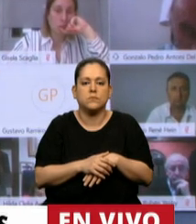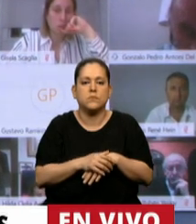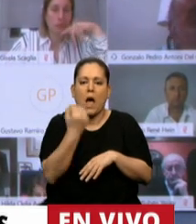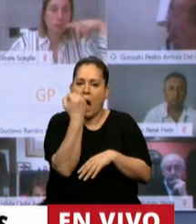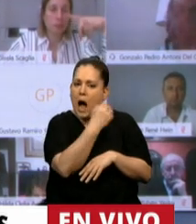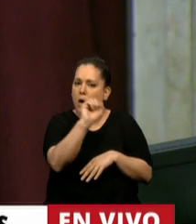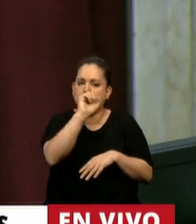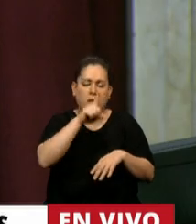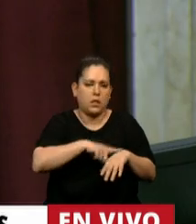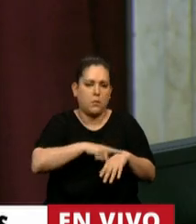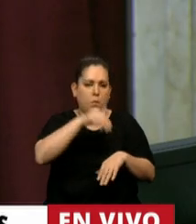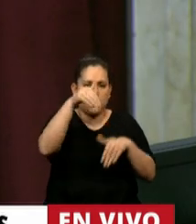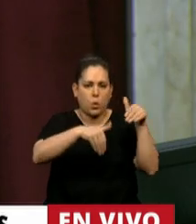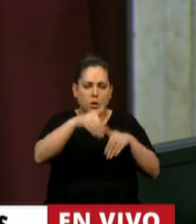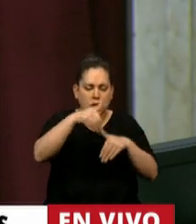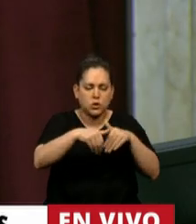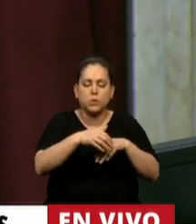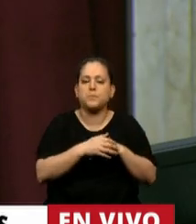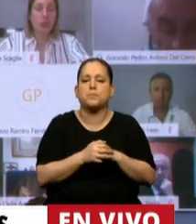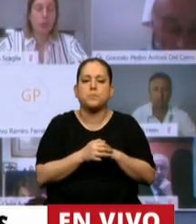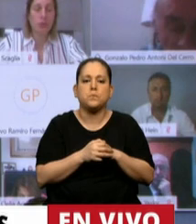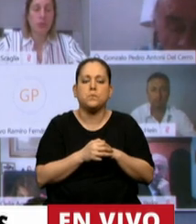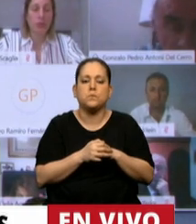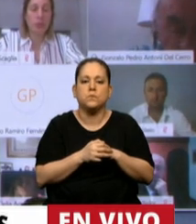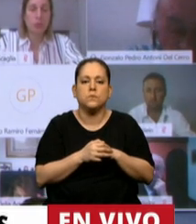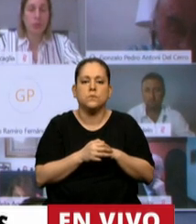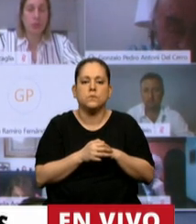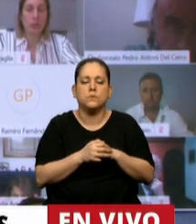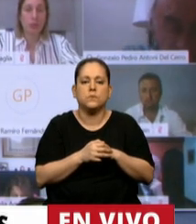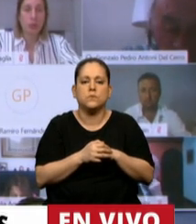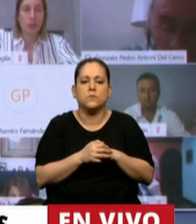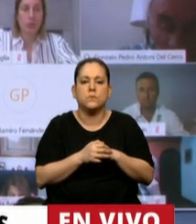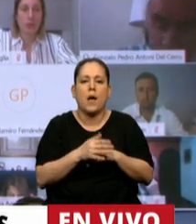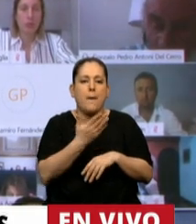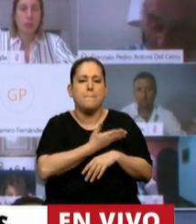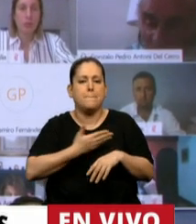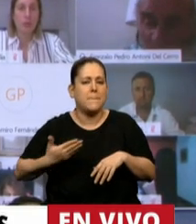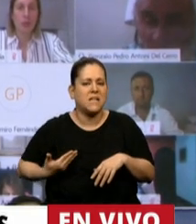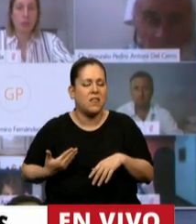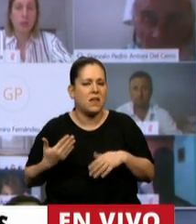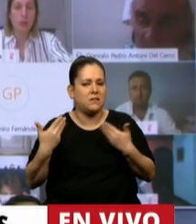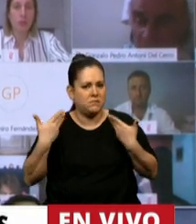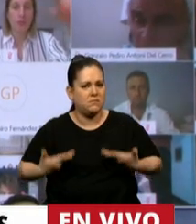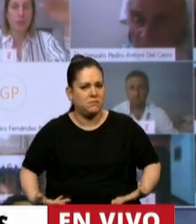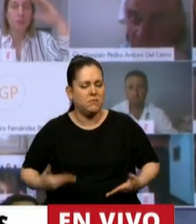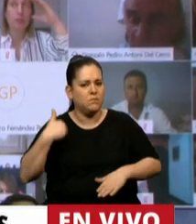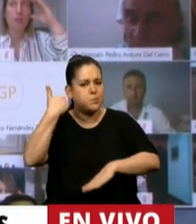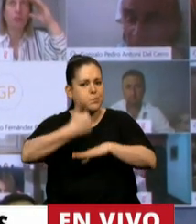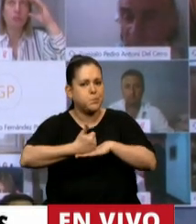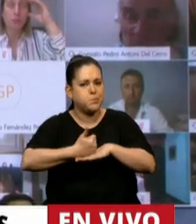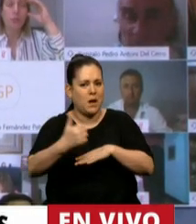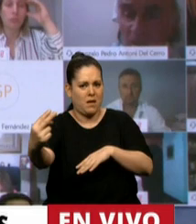ausente a la hora de votar presidente estaba estaba presente se veía la